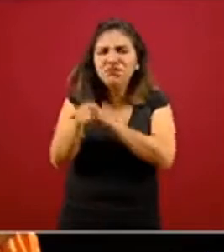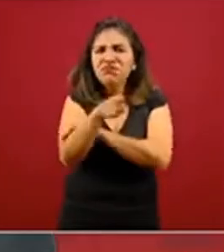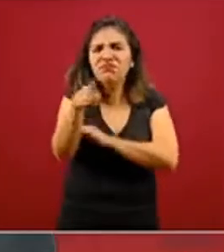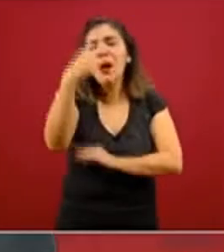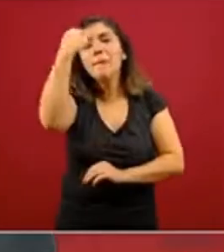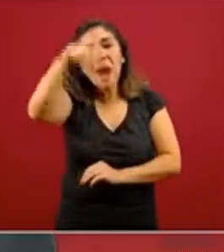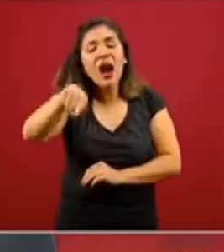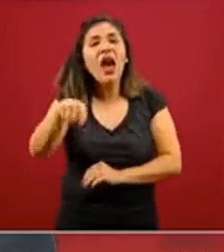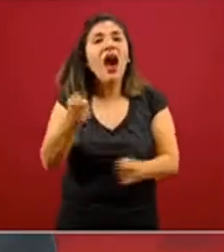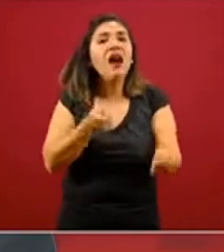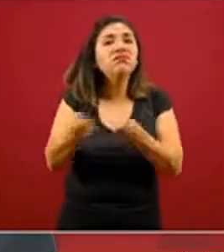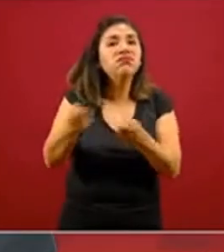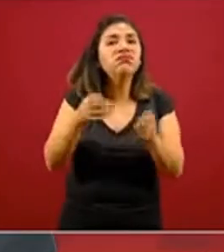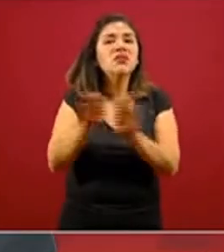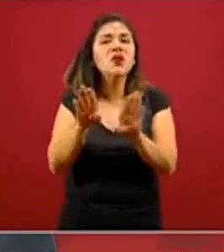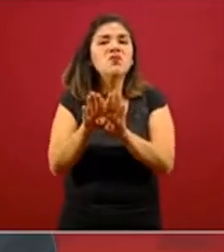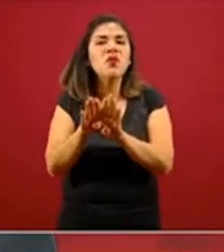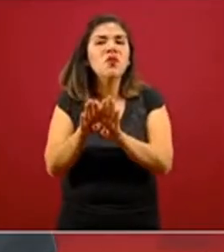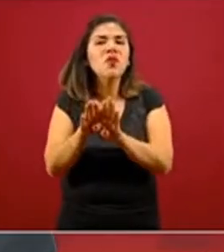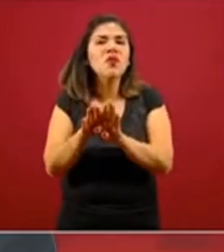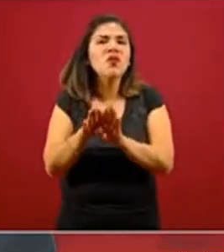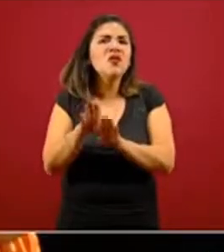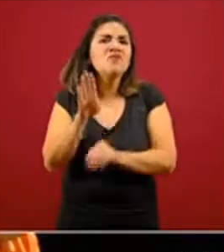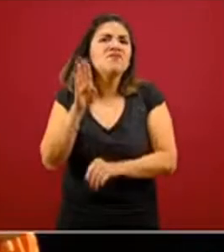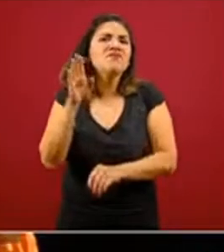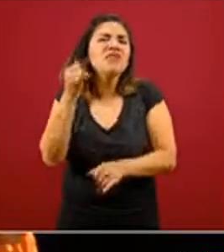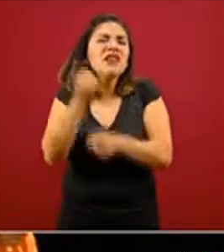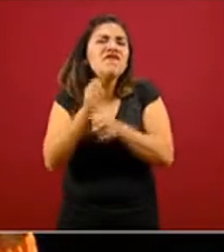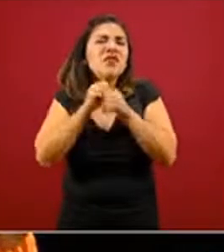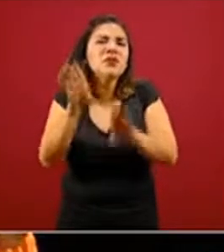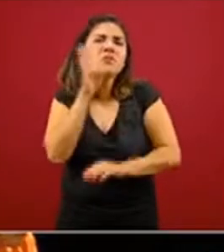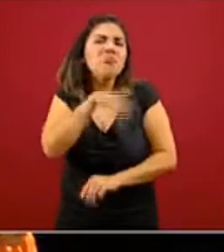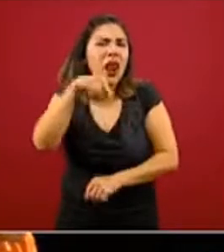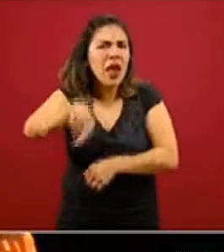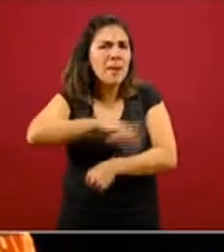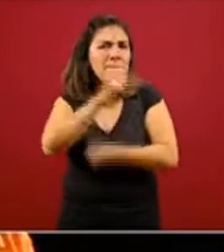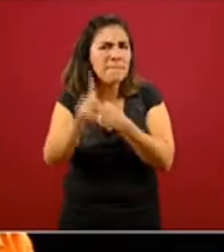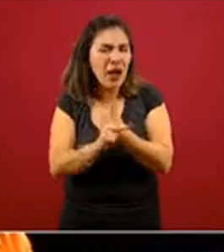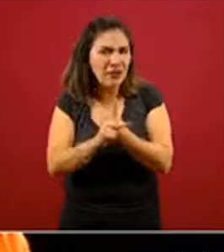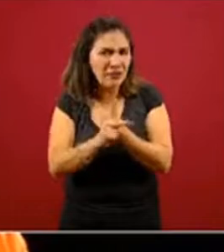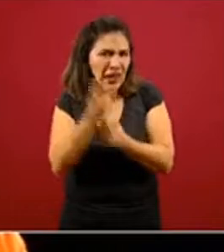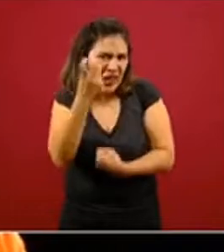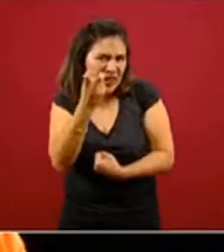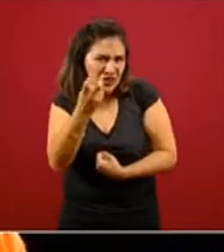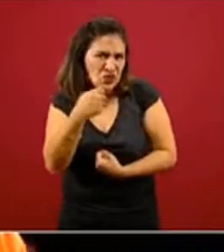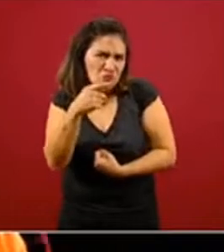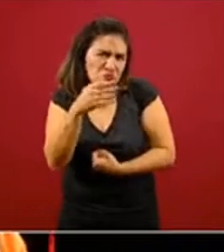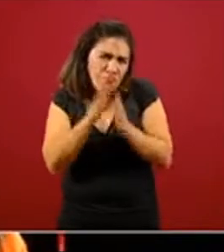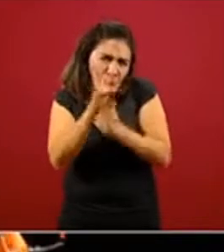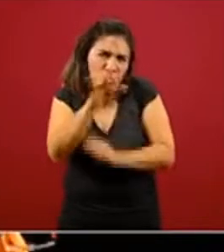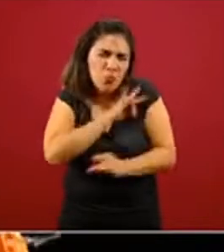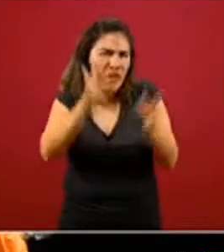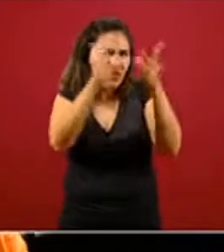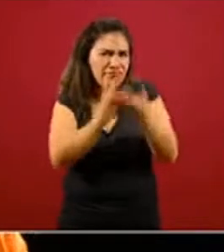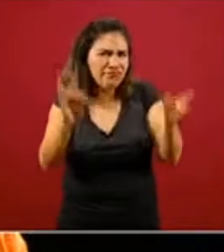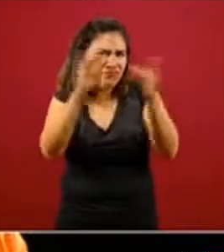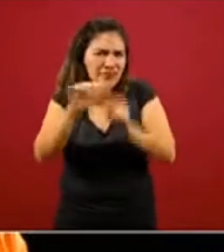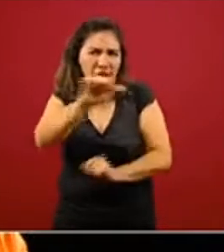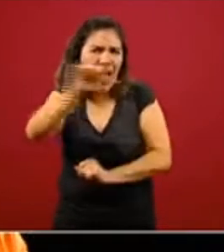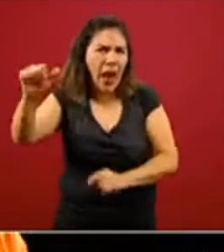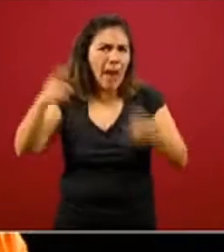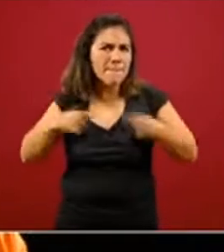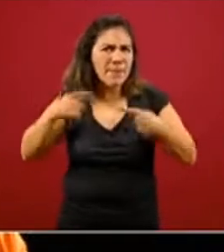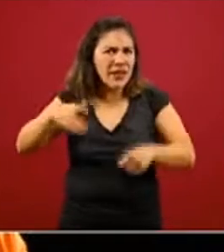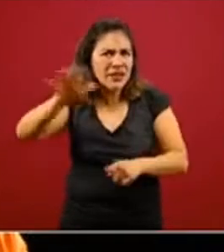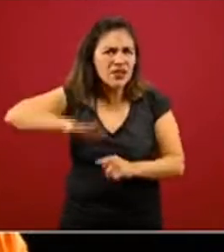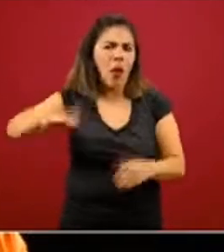para manejar guerrillas en nuestro país. Eso es lo que quiero que les explique, sobre todo a la